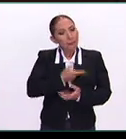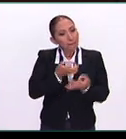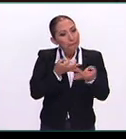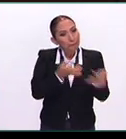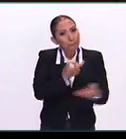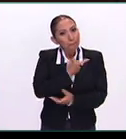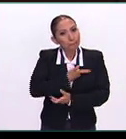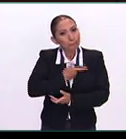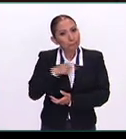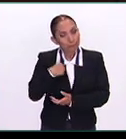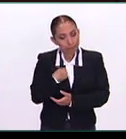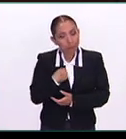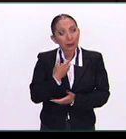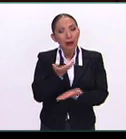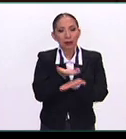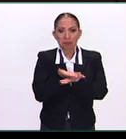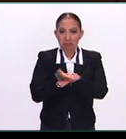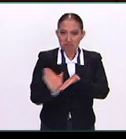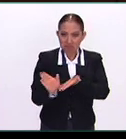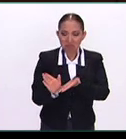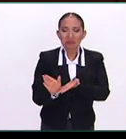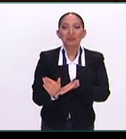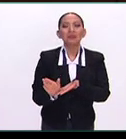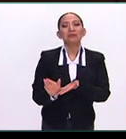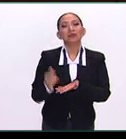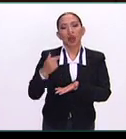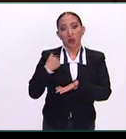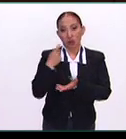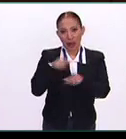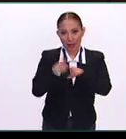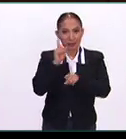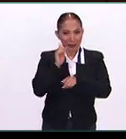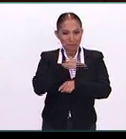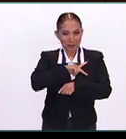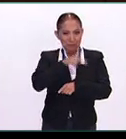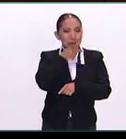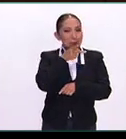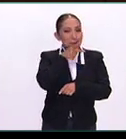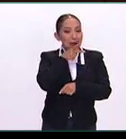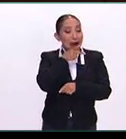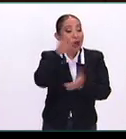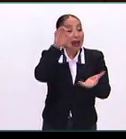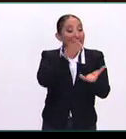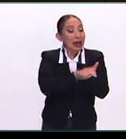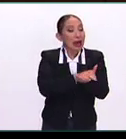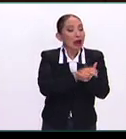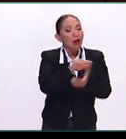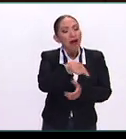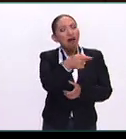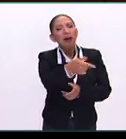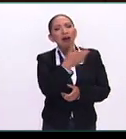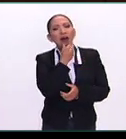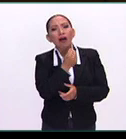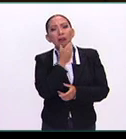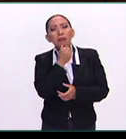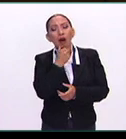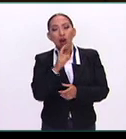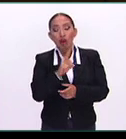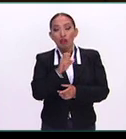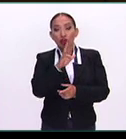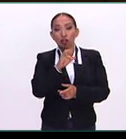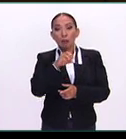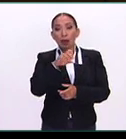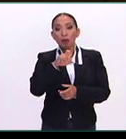mucho. Además, una hermana de mi padre estaba casada con el